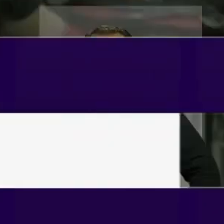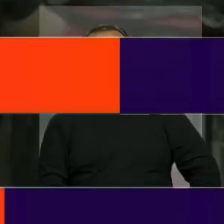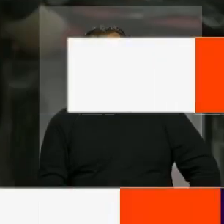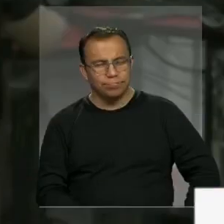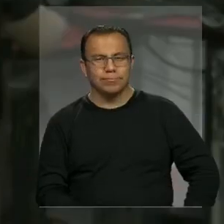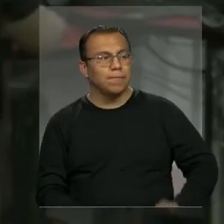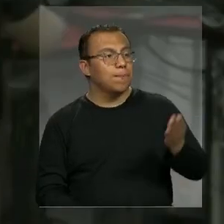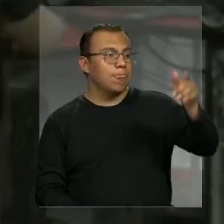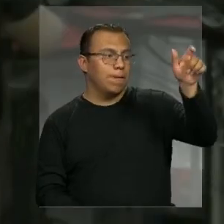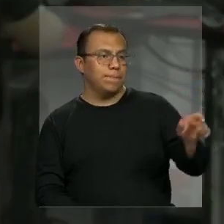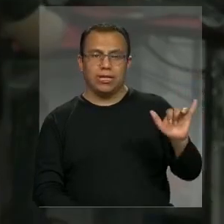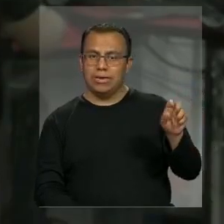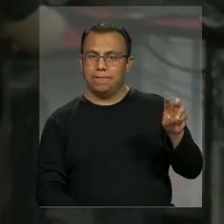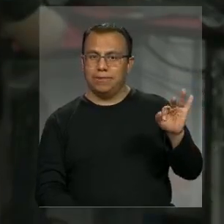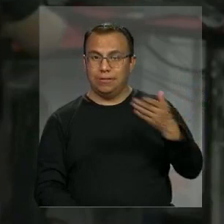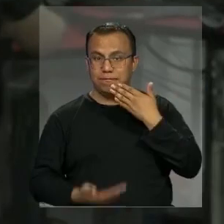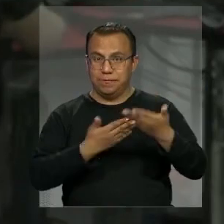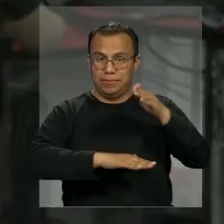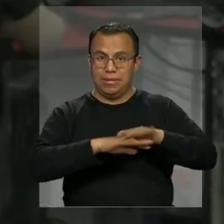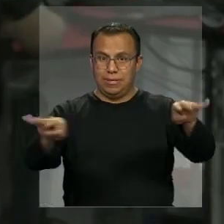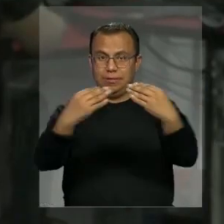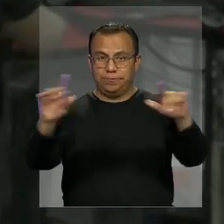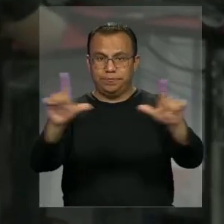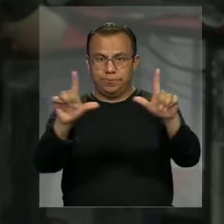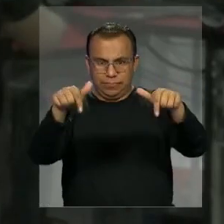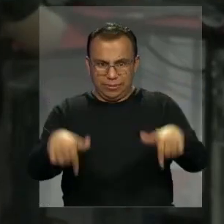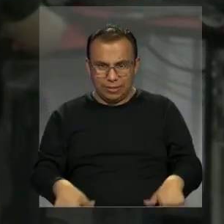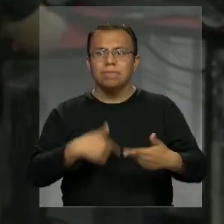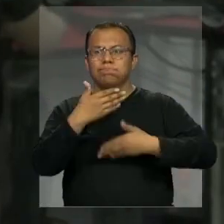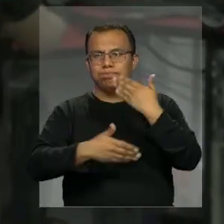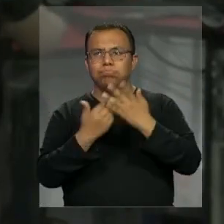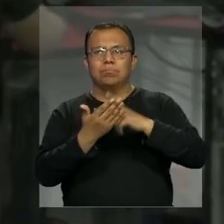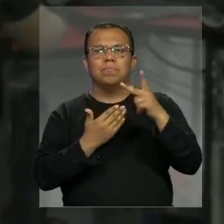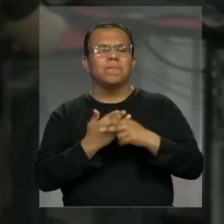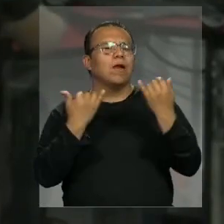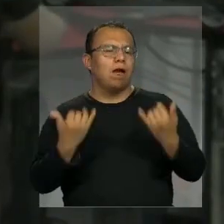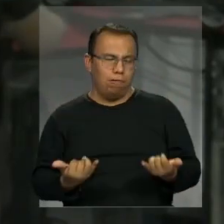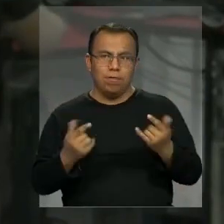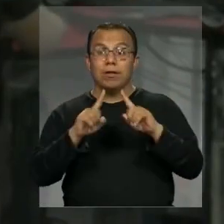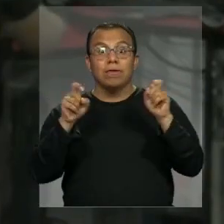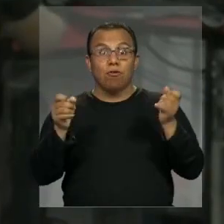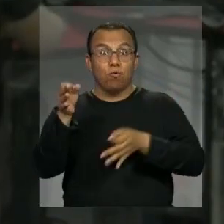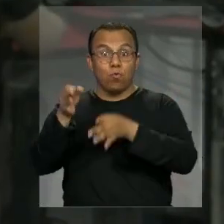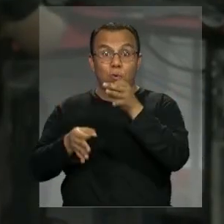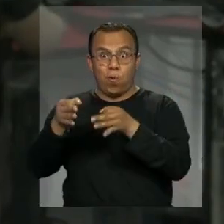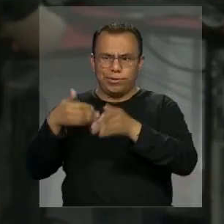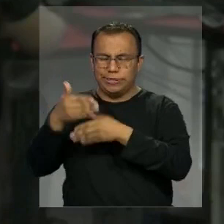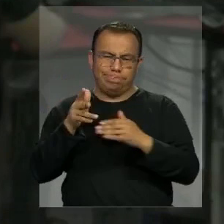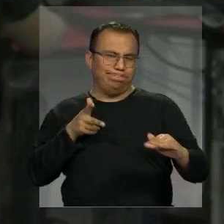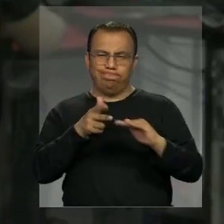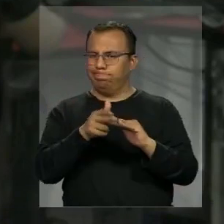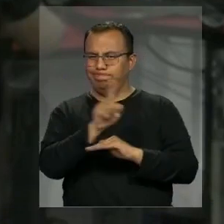Yamid y televidentes, buenas tardes. Pues los proyectos de movilidad para la capital siguen ocupando titulares, luego de que un juez ordenara la suspensión